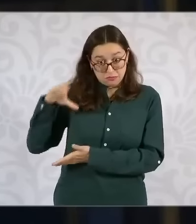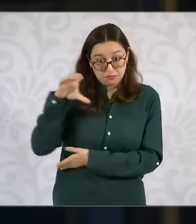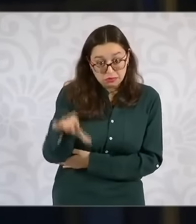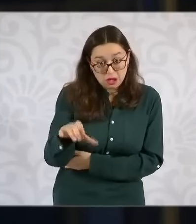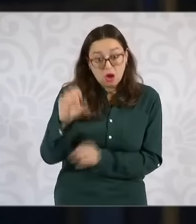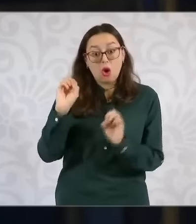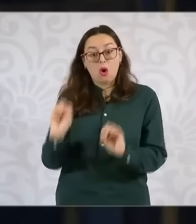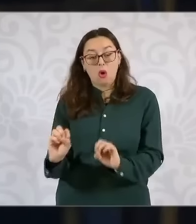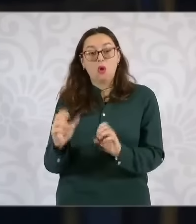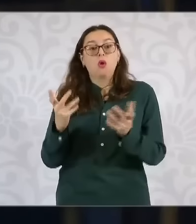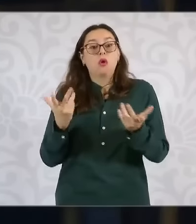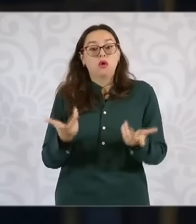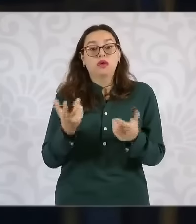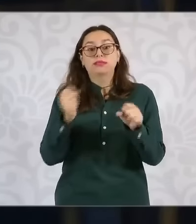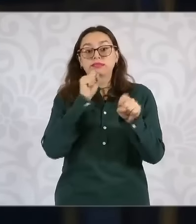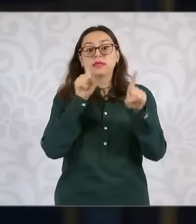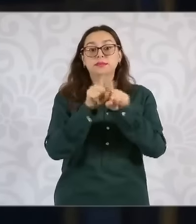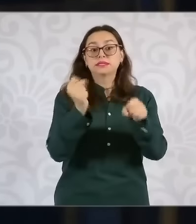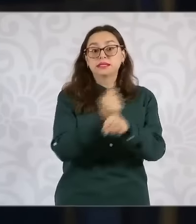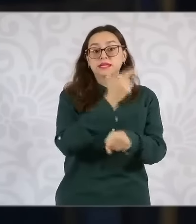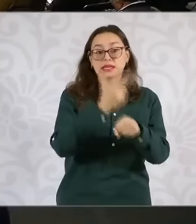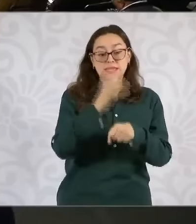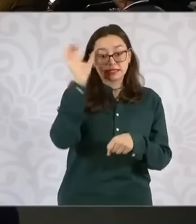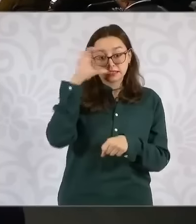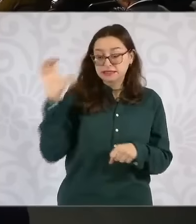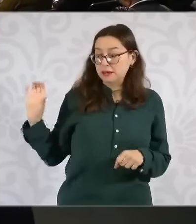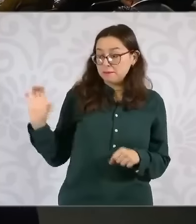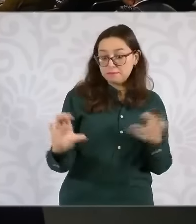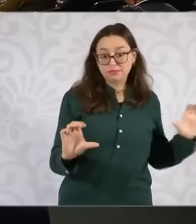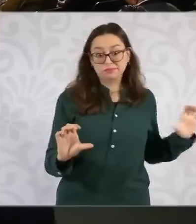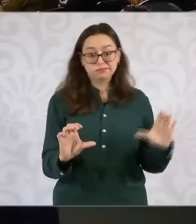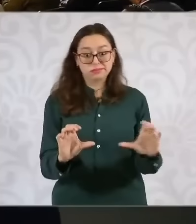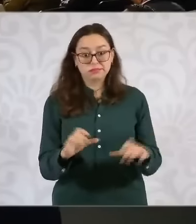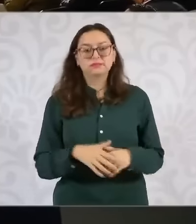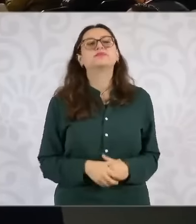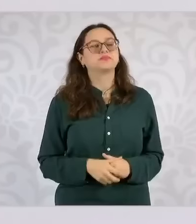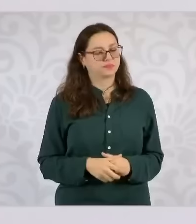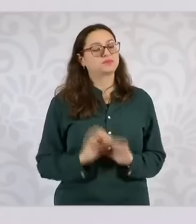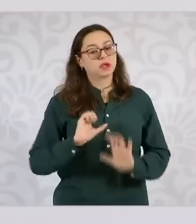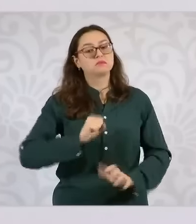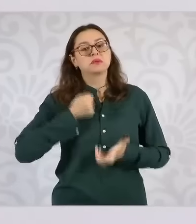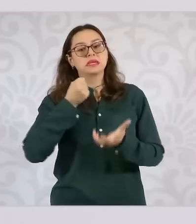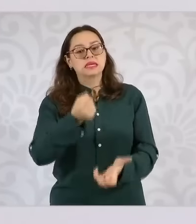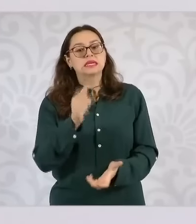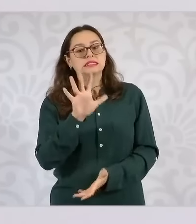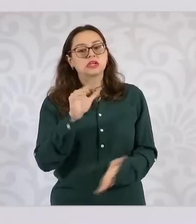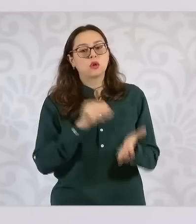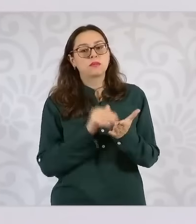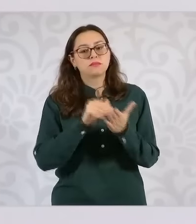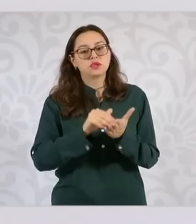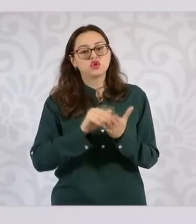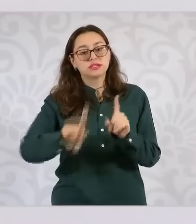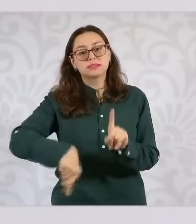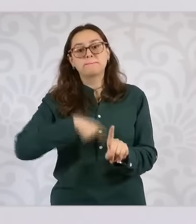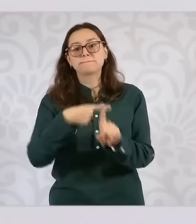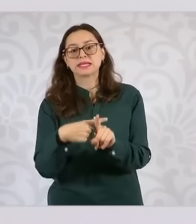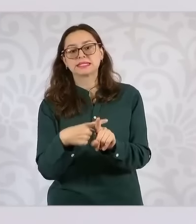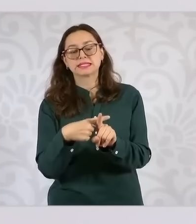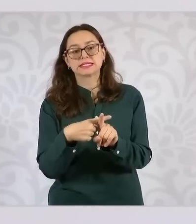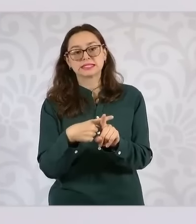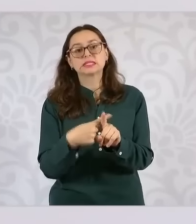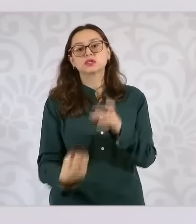también provendrán de la Secretaría de Ciencias. Sí, hay un presupuesto de alrededor de 5,000 millones de pesos adicionales para